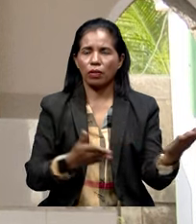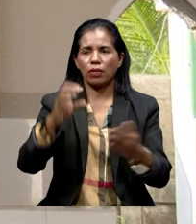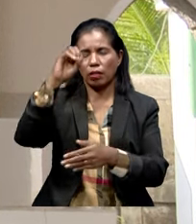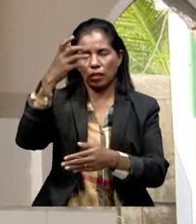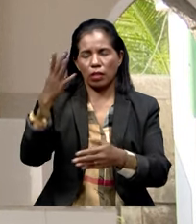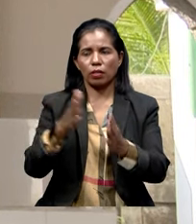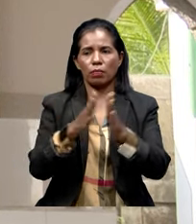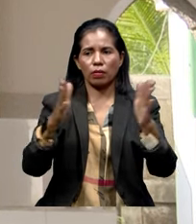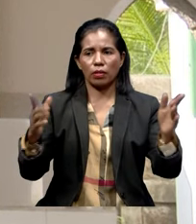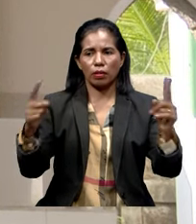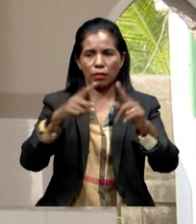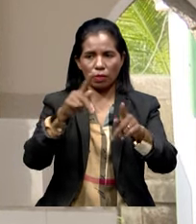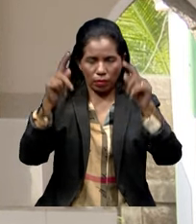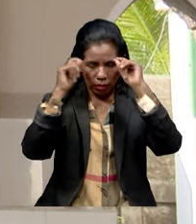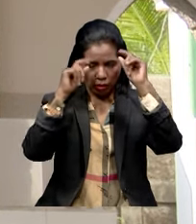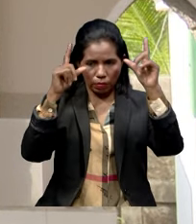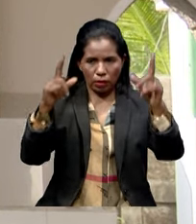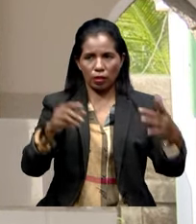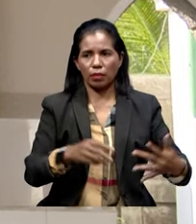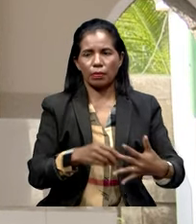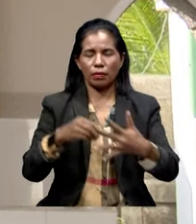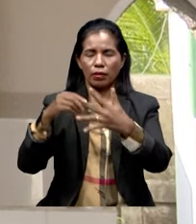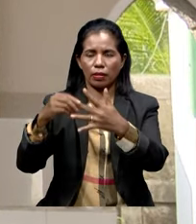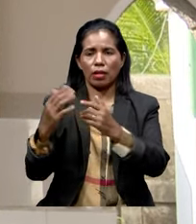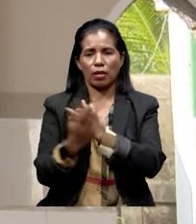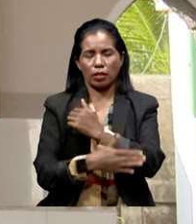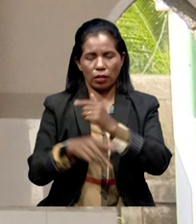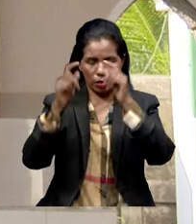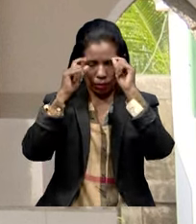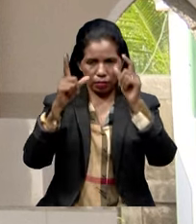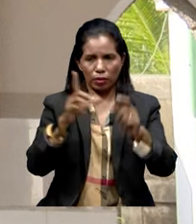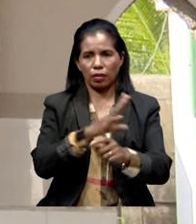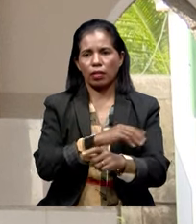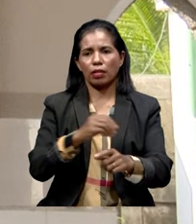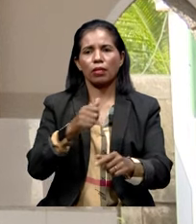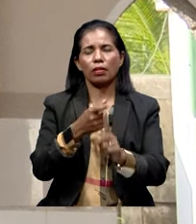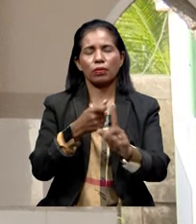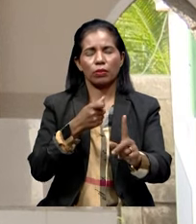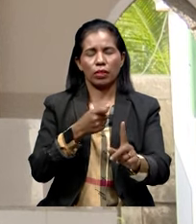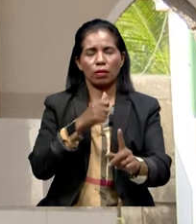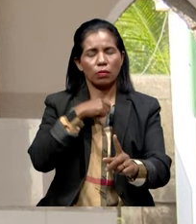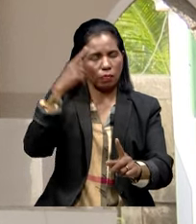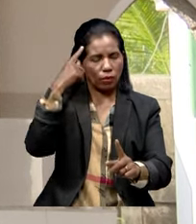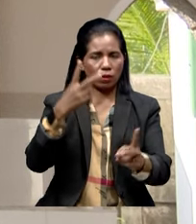da mai ta Timor Wan, Lulu ta na San Timor Leste Ninian, espera que ta Lisi amo Papa ni visita ne, de